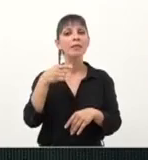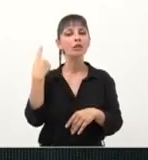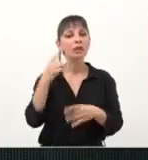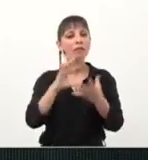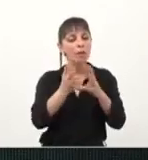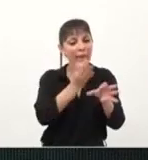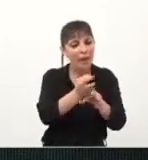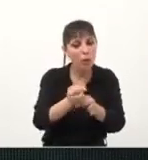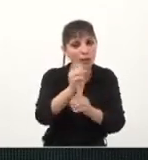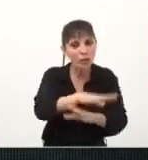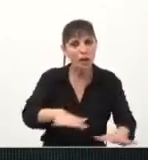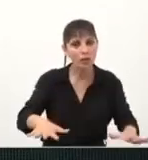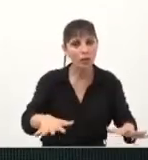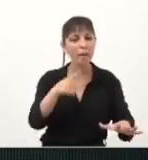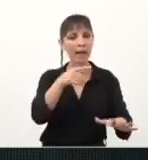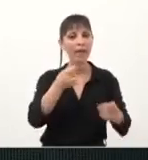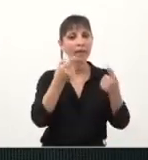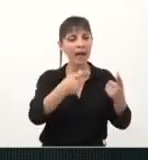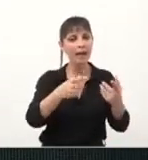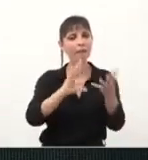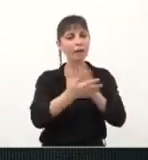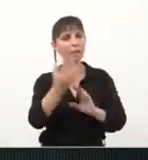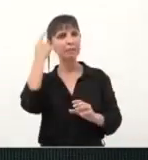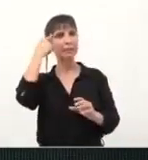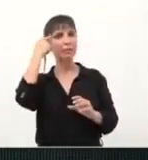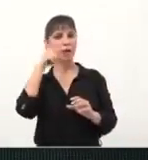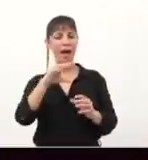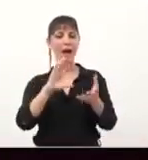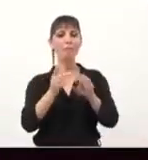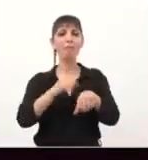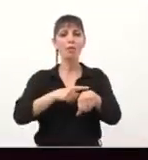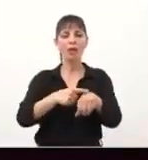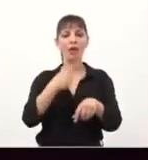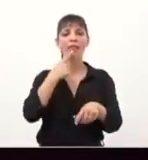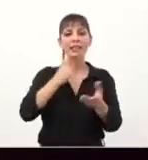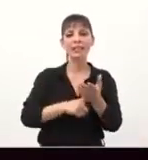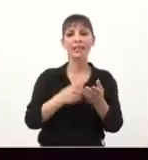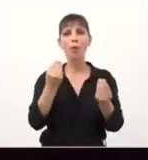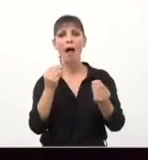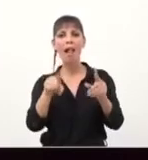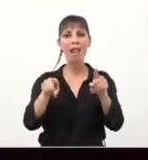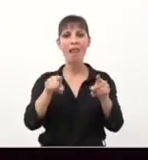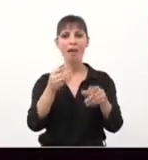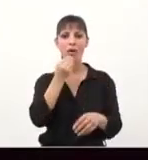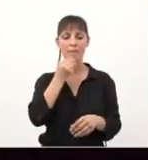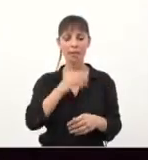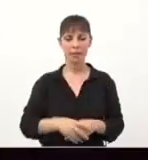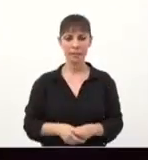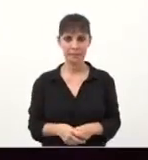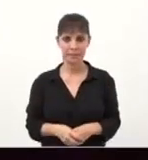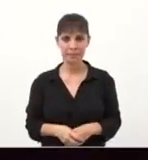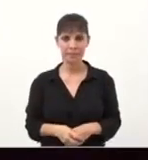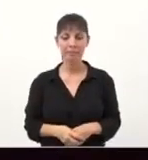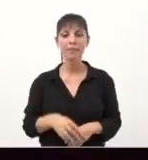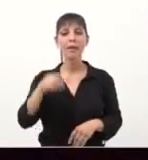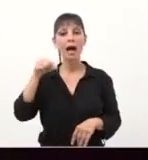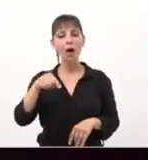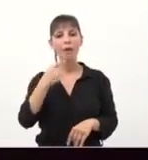pibes para que tengan más herramientas para elegir a la hora de alimentarse. Muy bien, le pregunta ahora Gabriel Solano a Matías